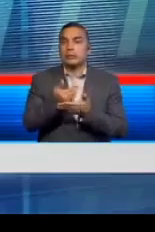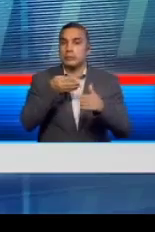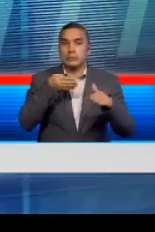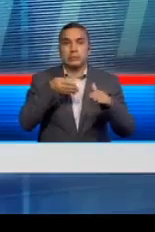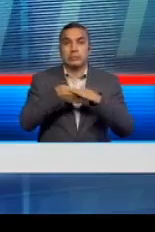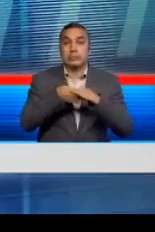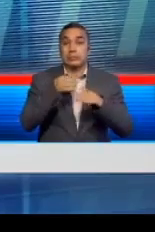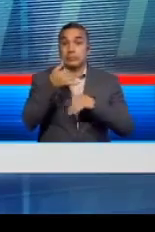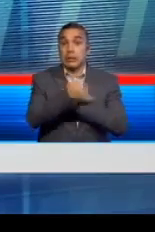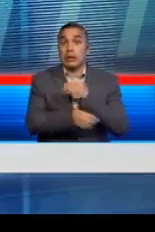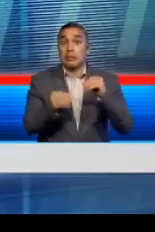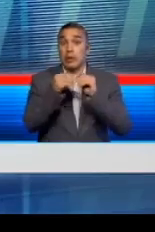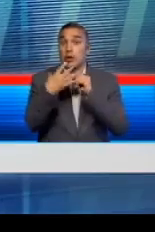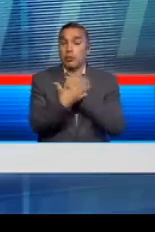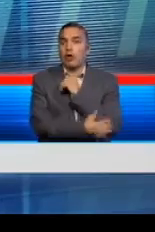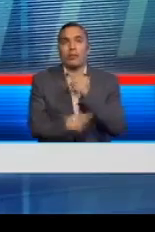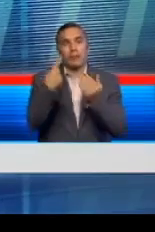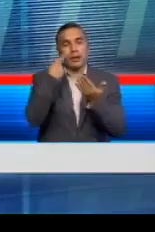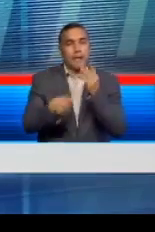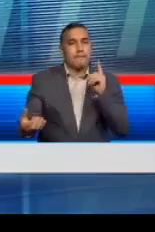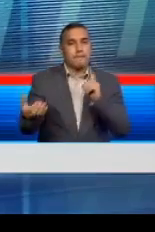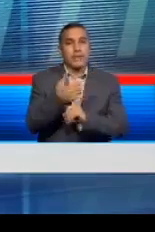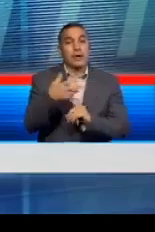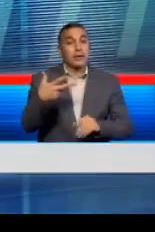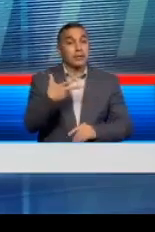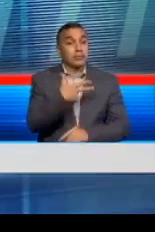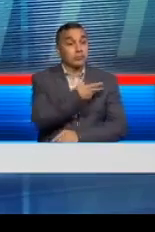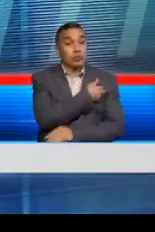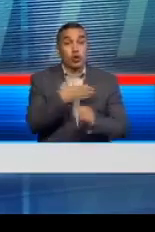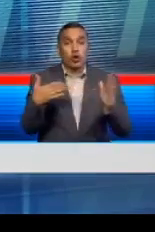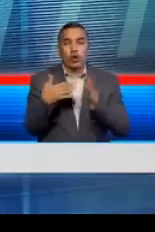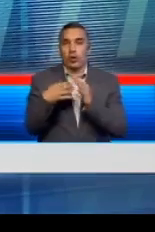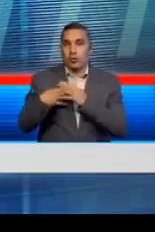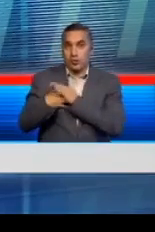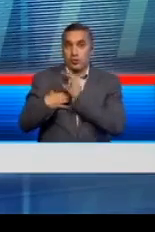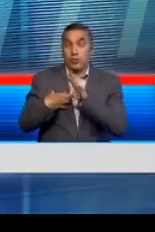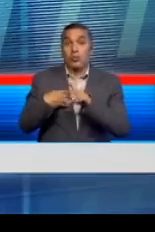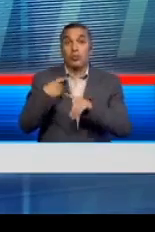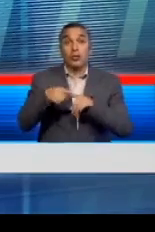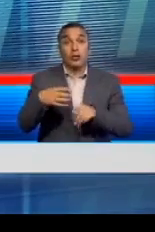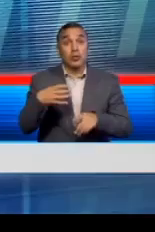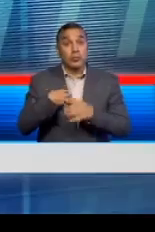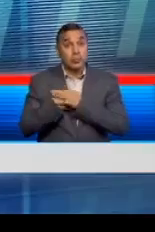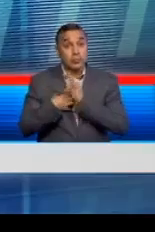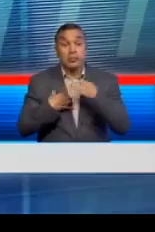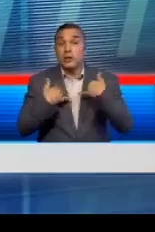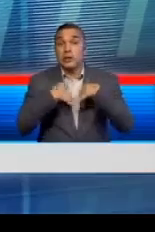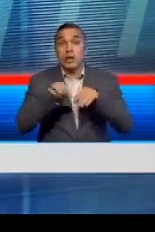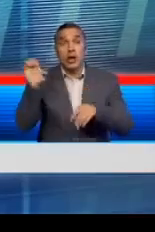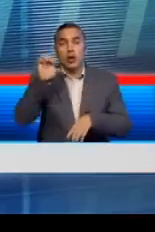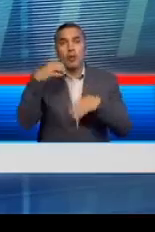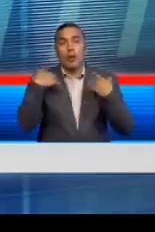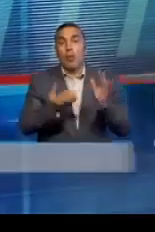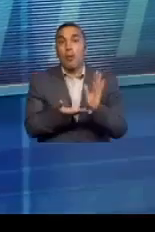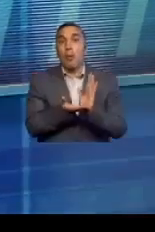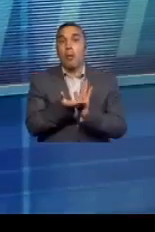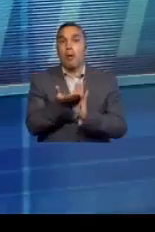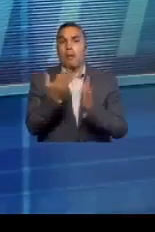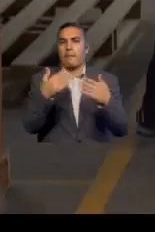de los países pobres a la vacuna contra el coronavirus, mientras que la pandemia no da tregua en Europa.